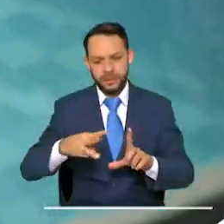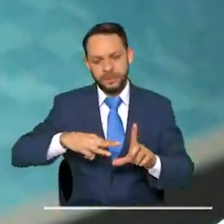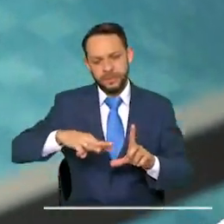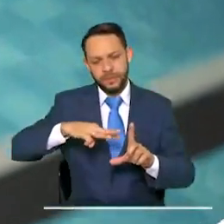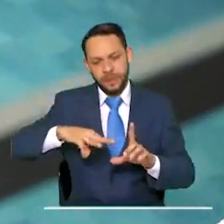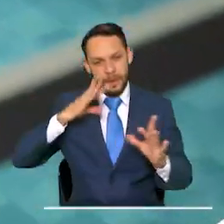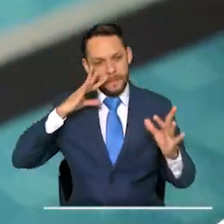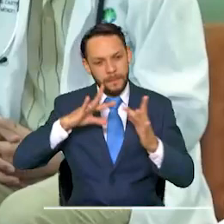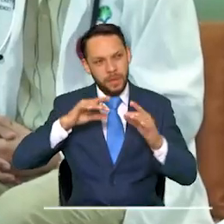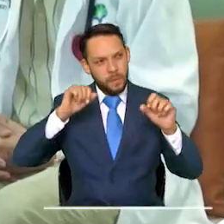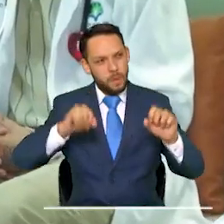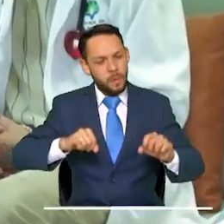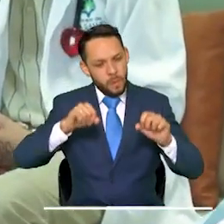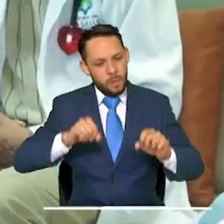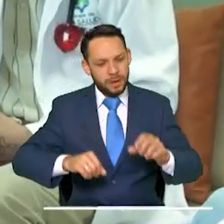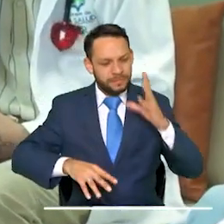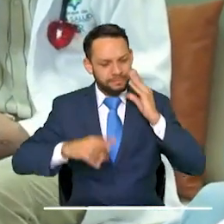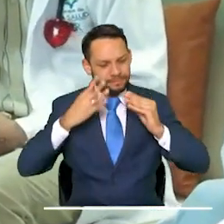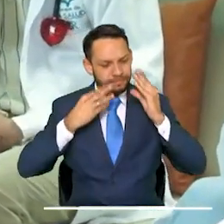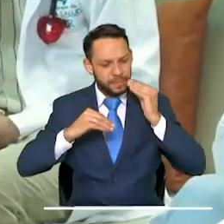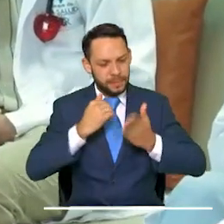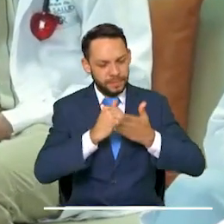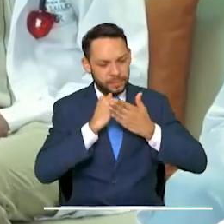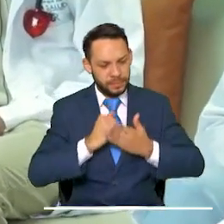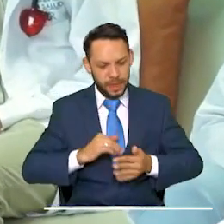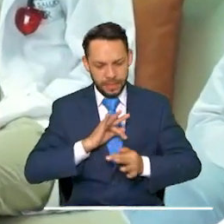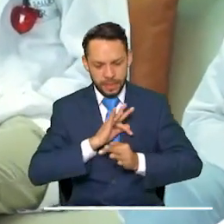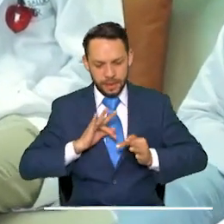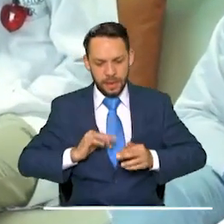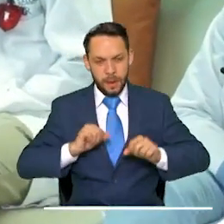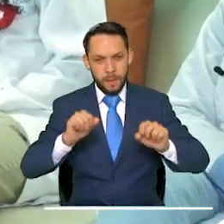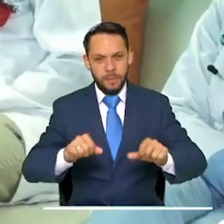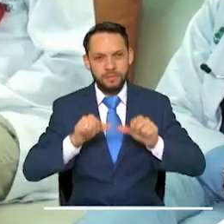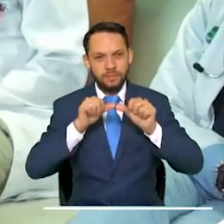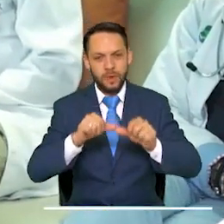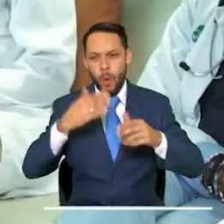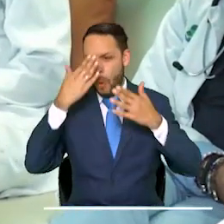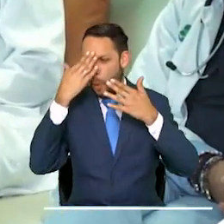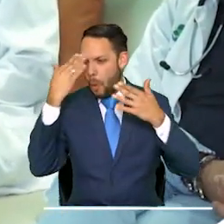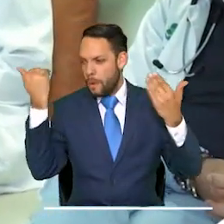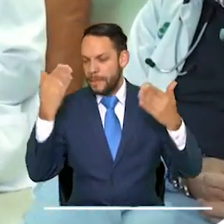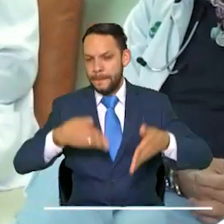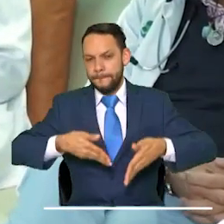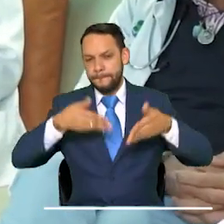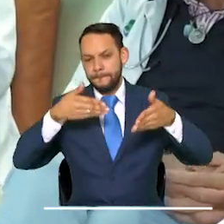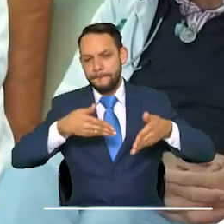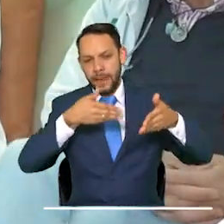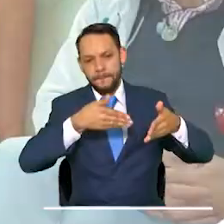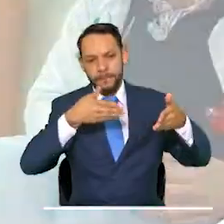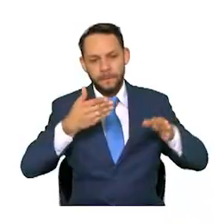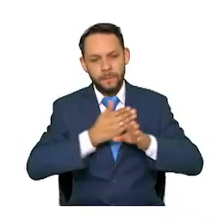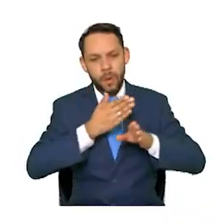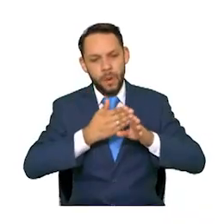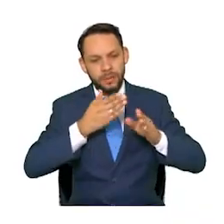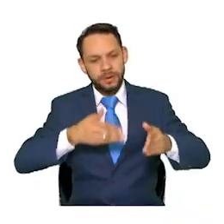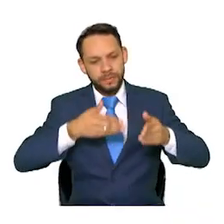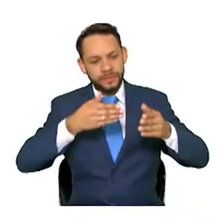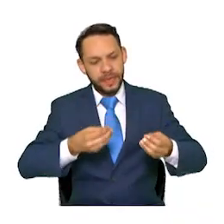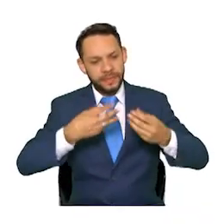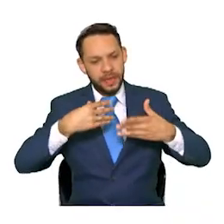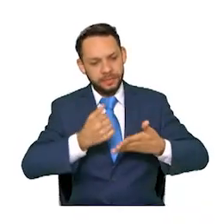para brindarte una experiencia de salud y tratamiento que te lleven a olvidar los obstáculos que hasta hoy limitan tu